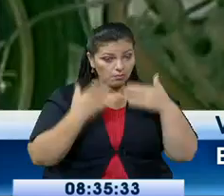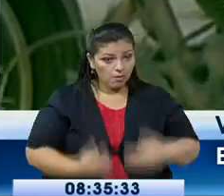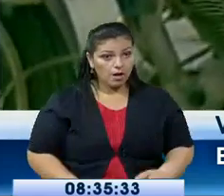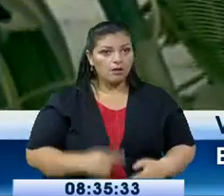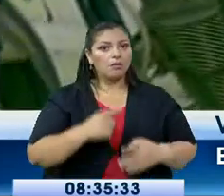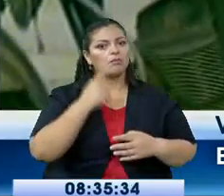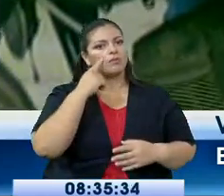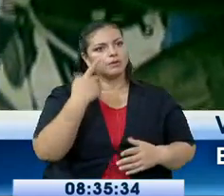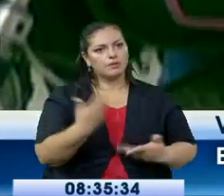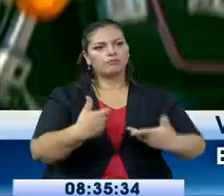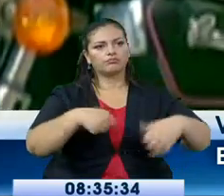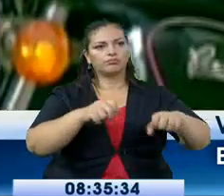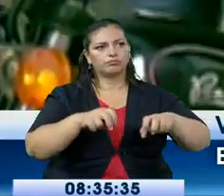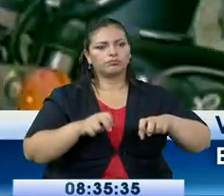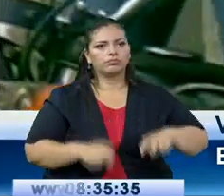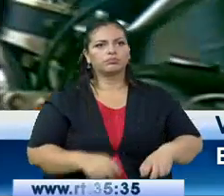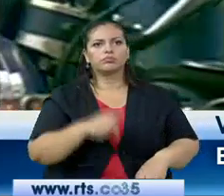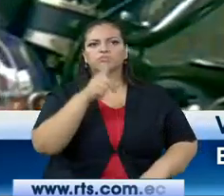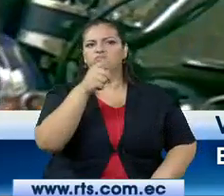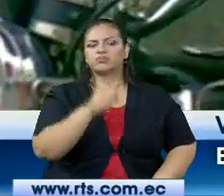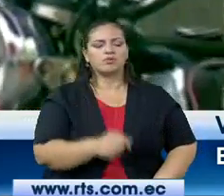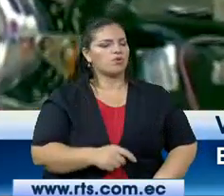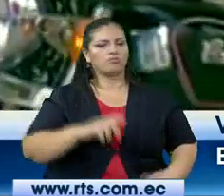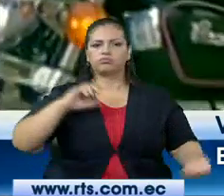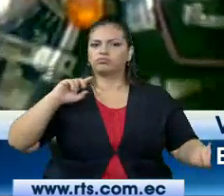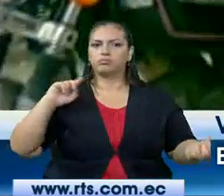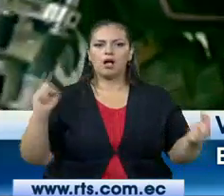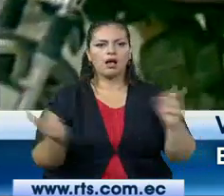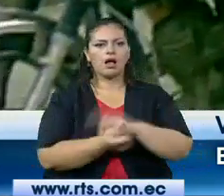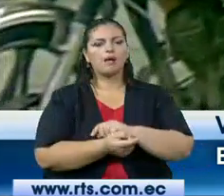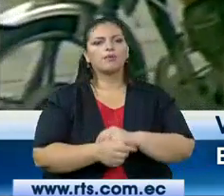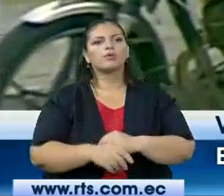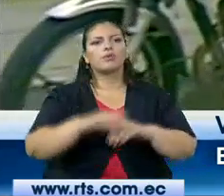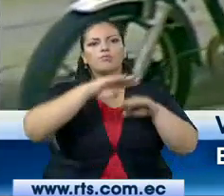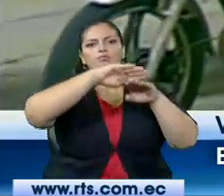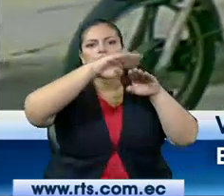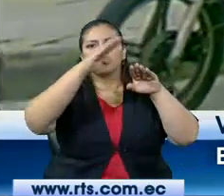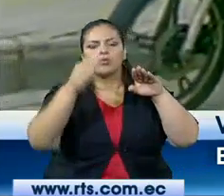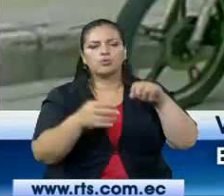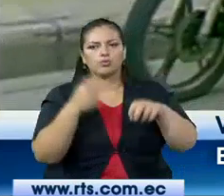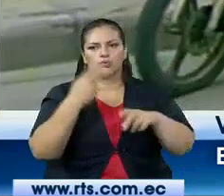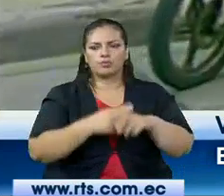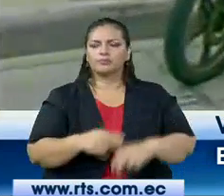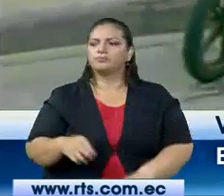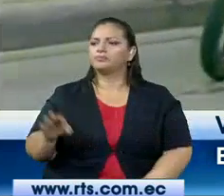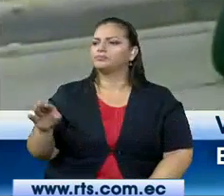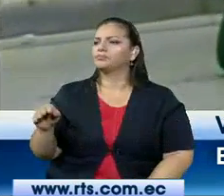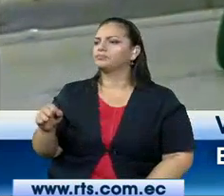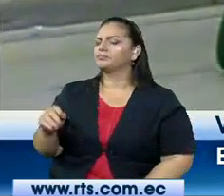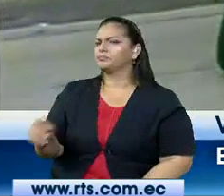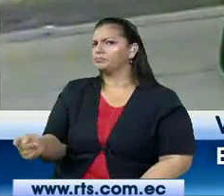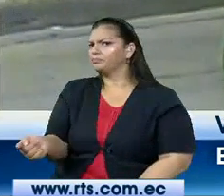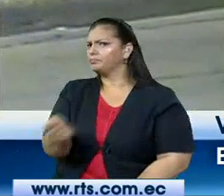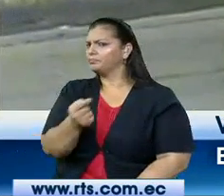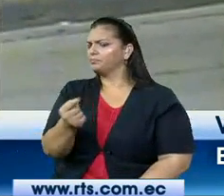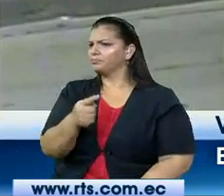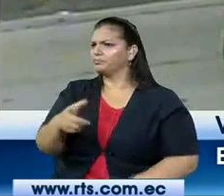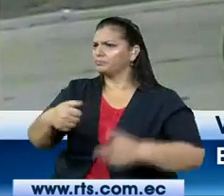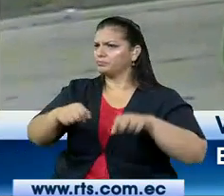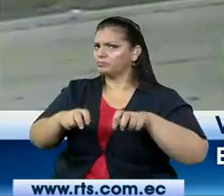tricimotos artesanales por las homologadas, ¿no? Ahora, las que estamos observando en estos momentos en pantalla, ¿estas